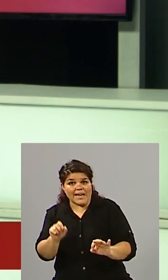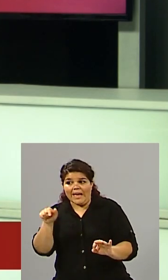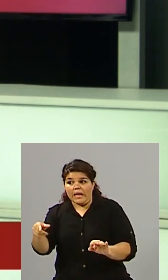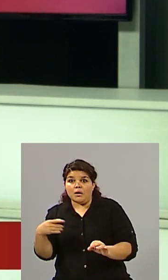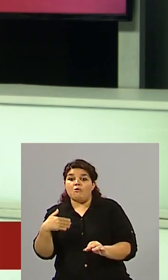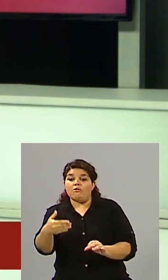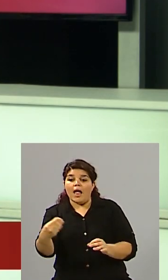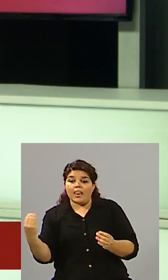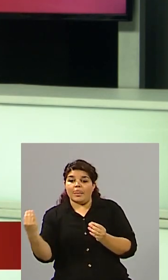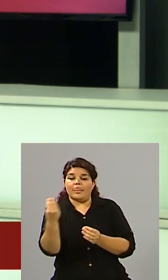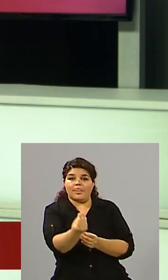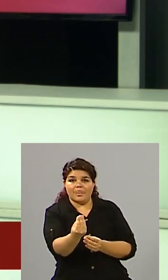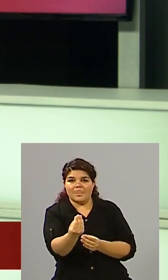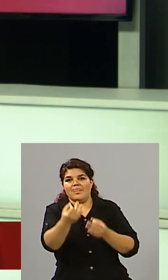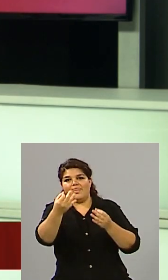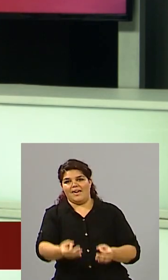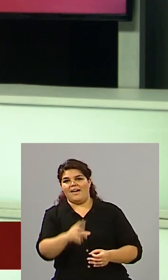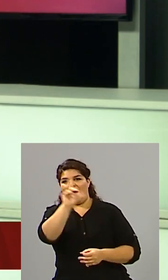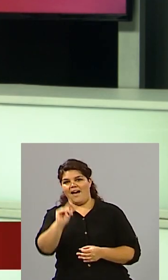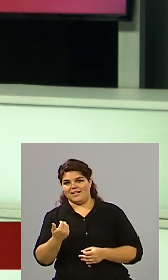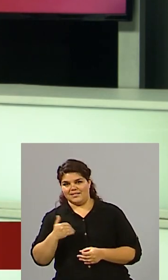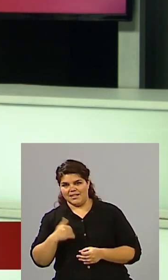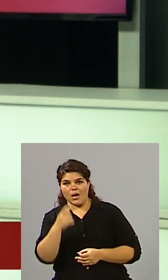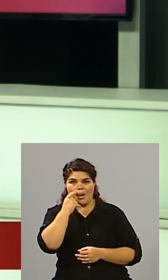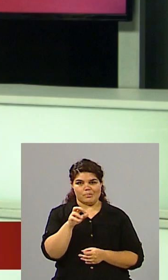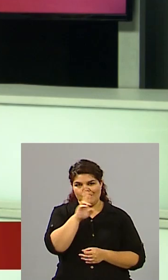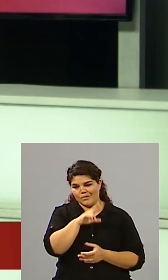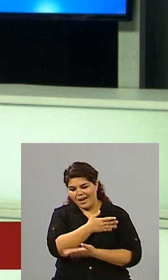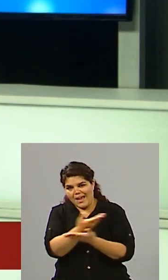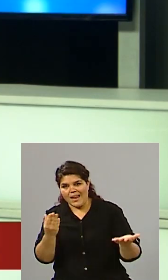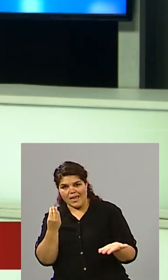asuma ese rol de presidente de los argentinos y las argentinas.